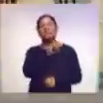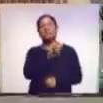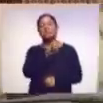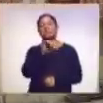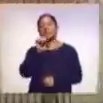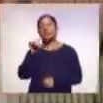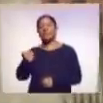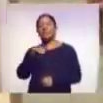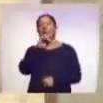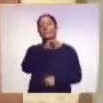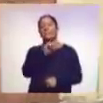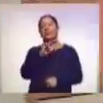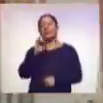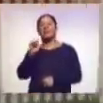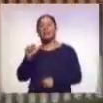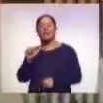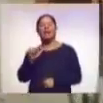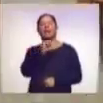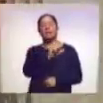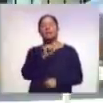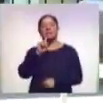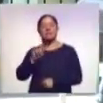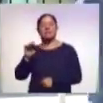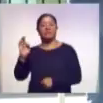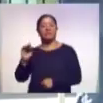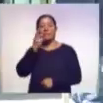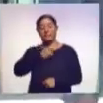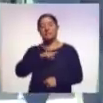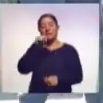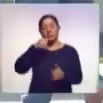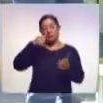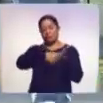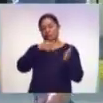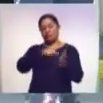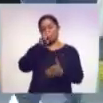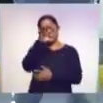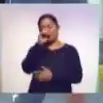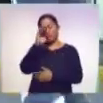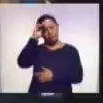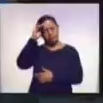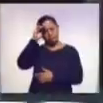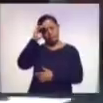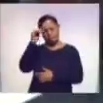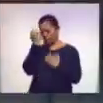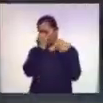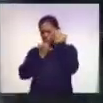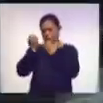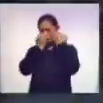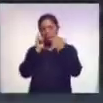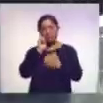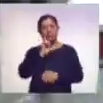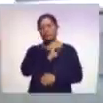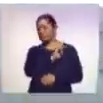María Angélica Zárate Flores, dio a conocer que la aplicación de botón de pánico, la cual fue pensada en velar por la seguridad de las